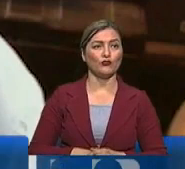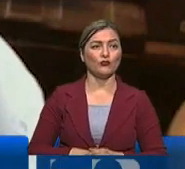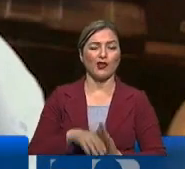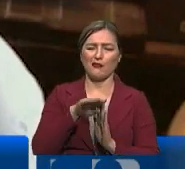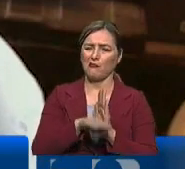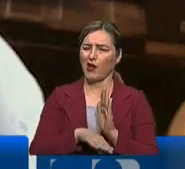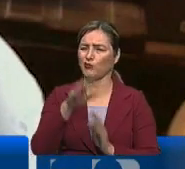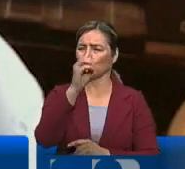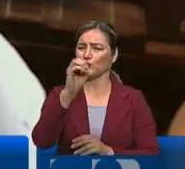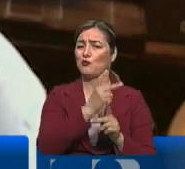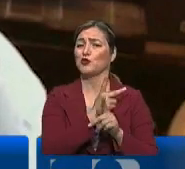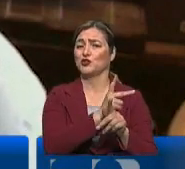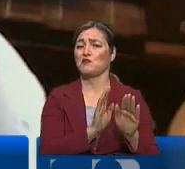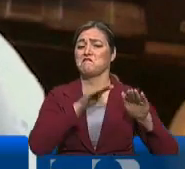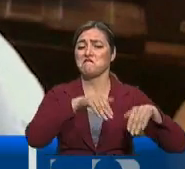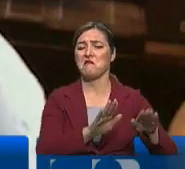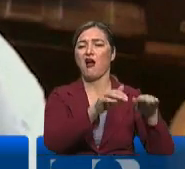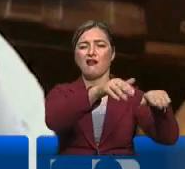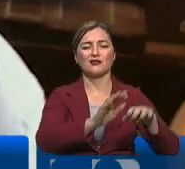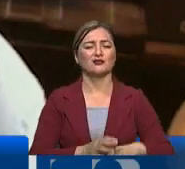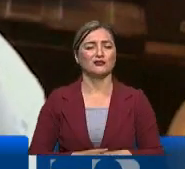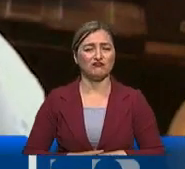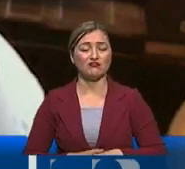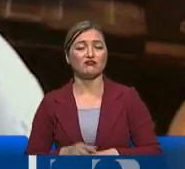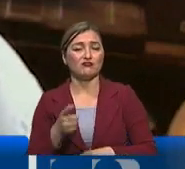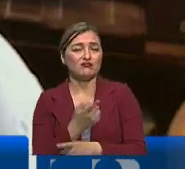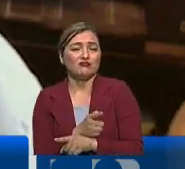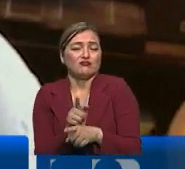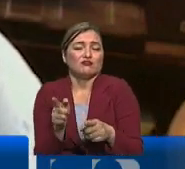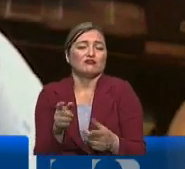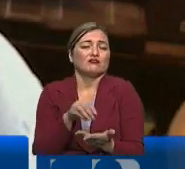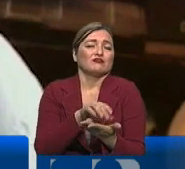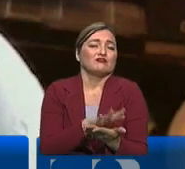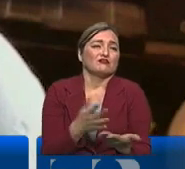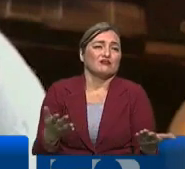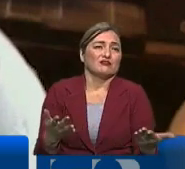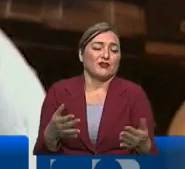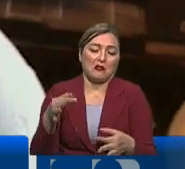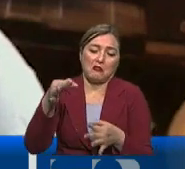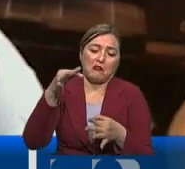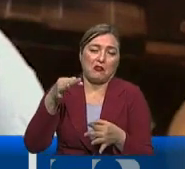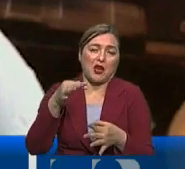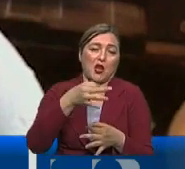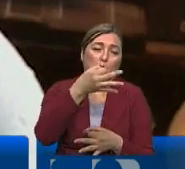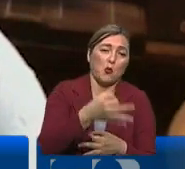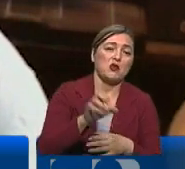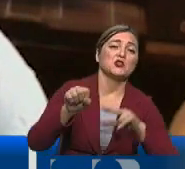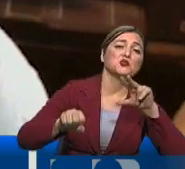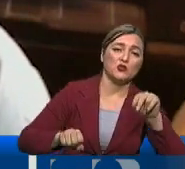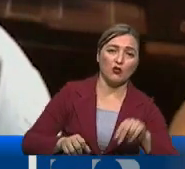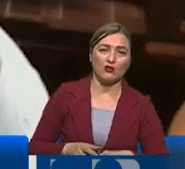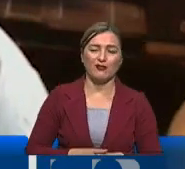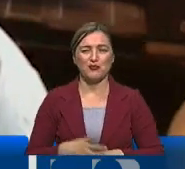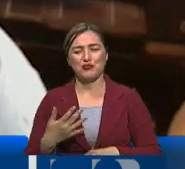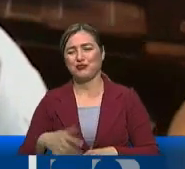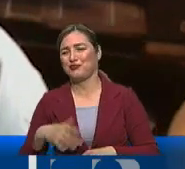bajo. Y lo otro es que hay que diferenciar en lo que está implementado y lo que solo es en papel, ¿no? A nivel global estamos muy lejos de la meta